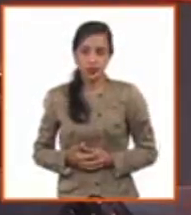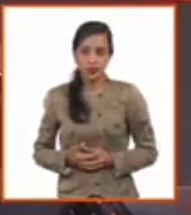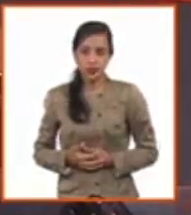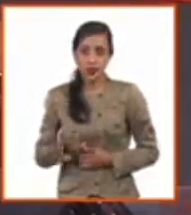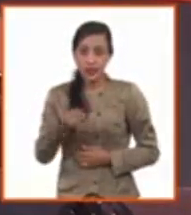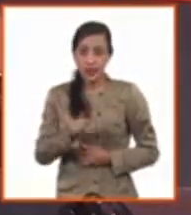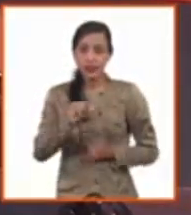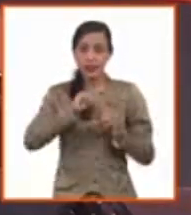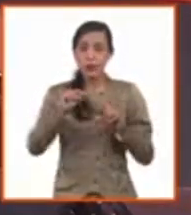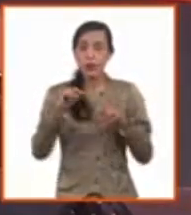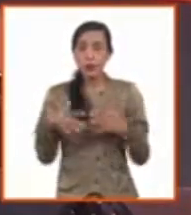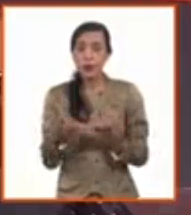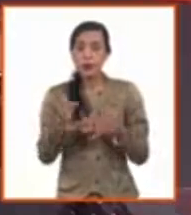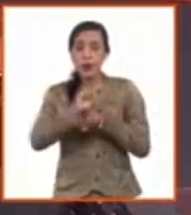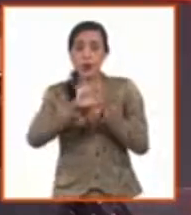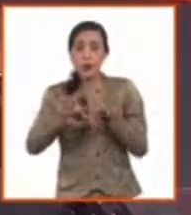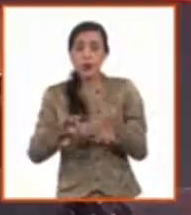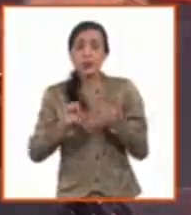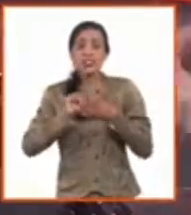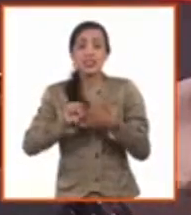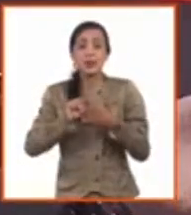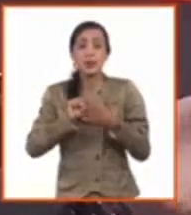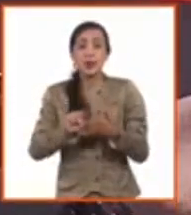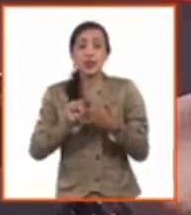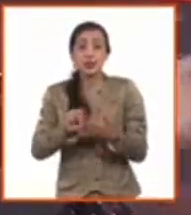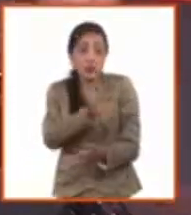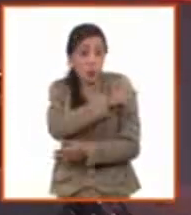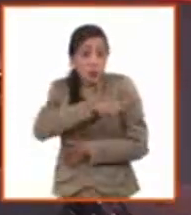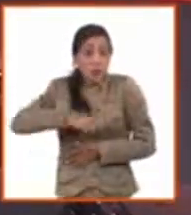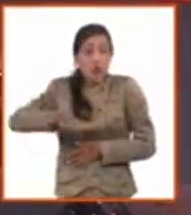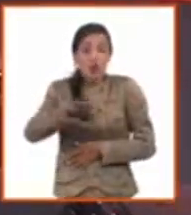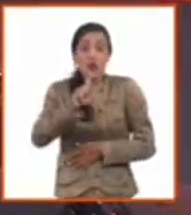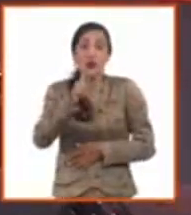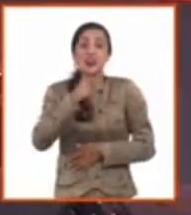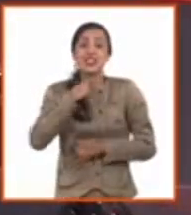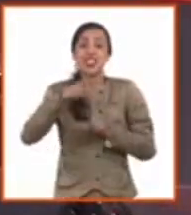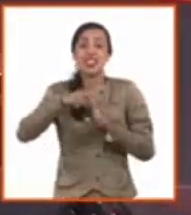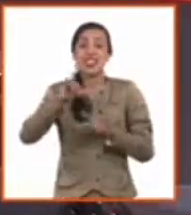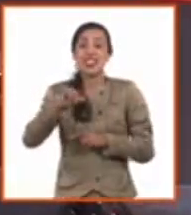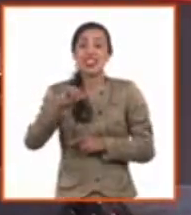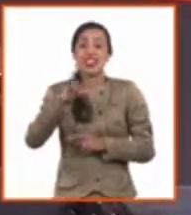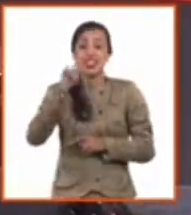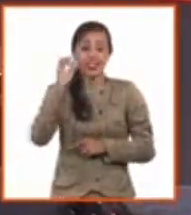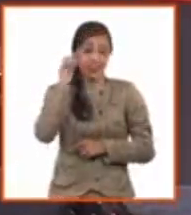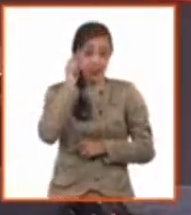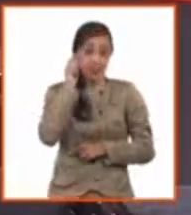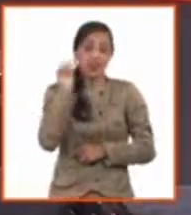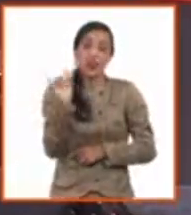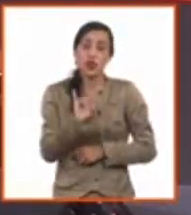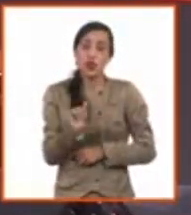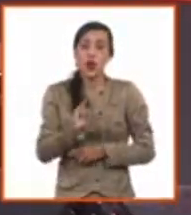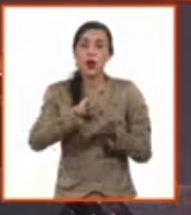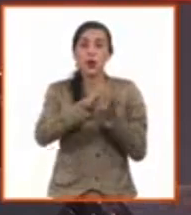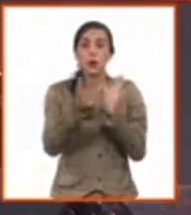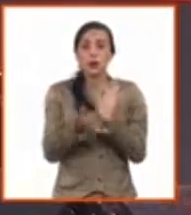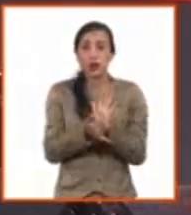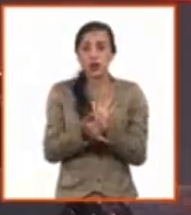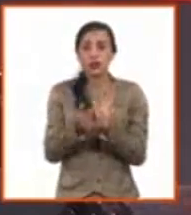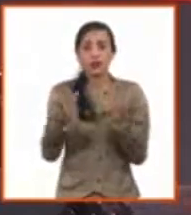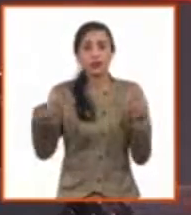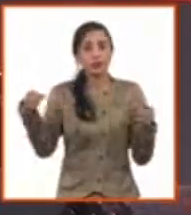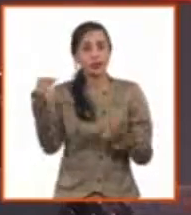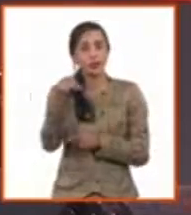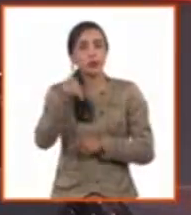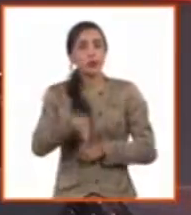relacionado con la información de los registros públicos que ha liderado set it como el proyecto